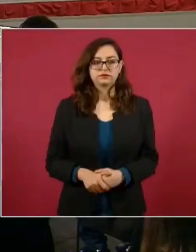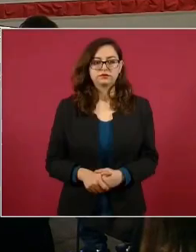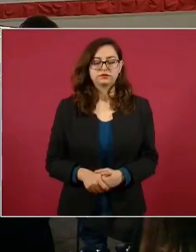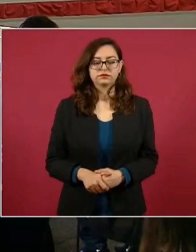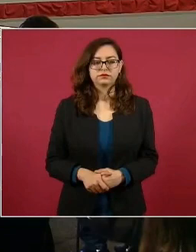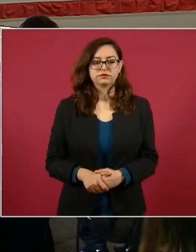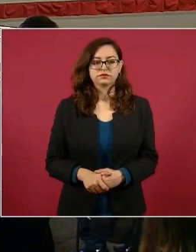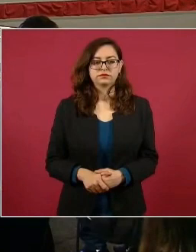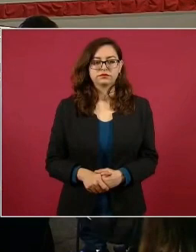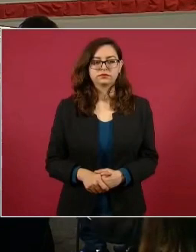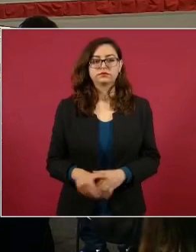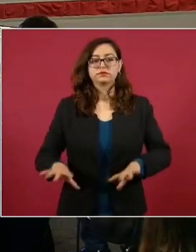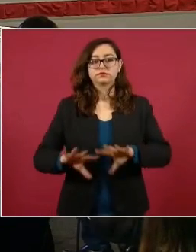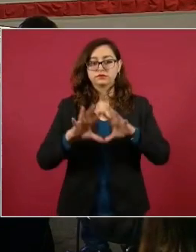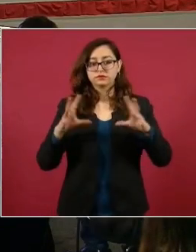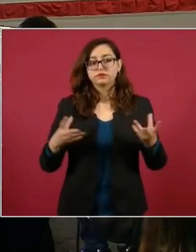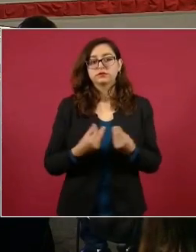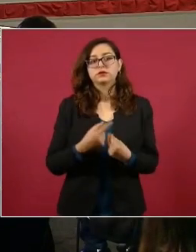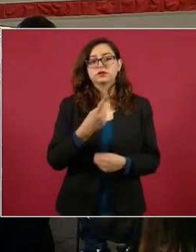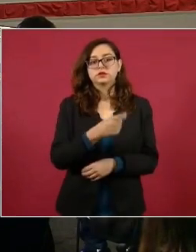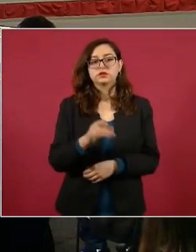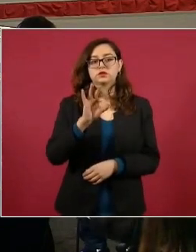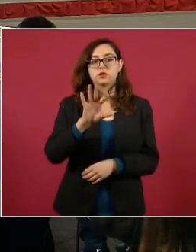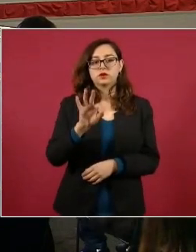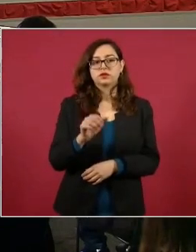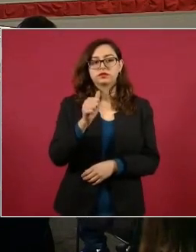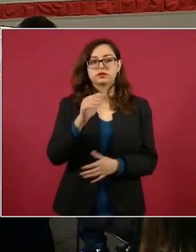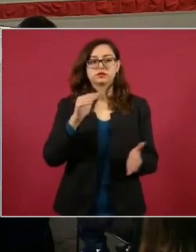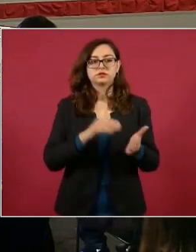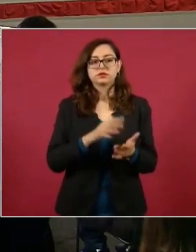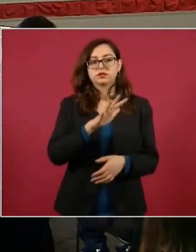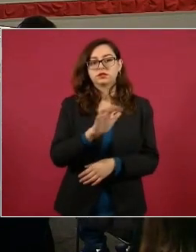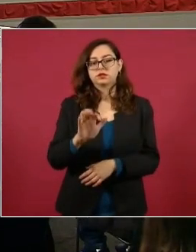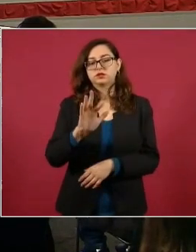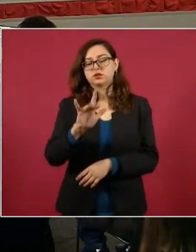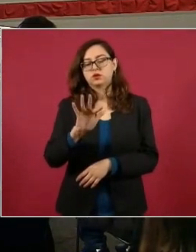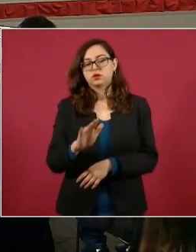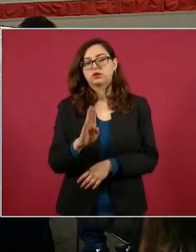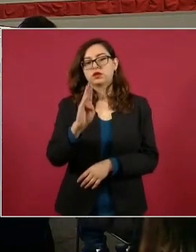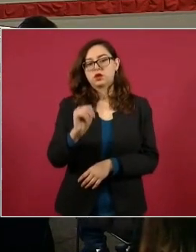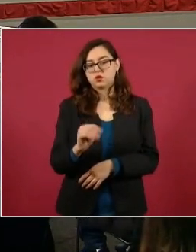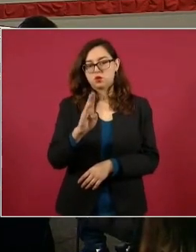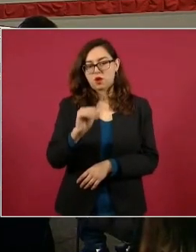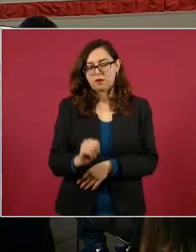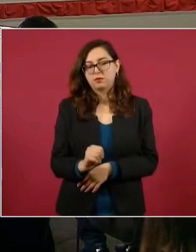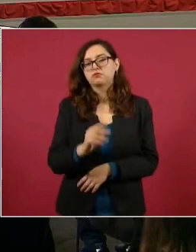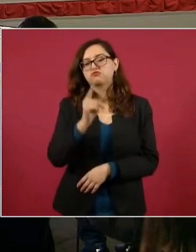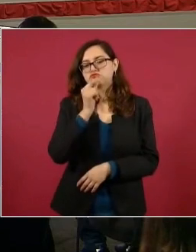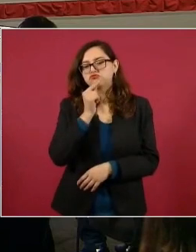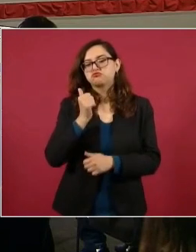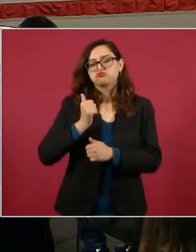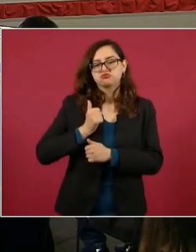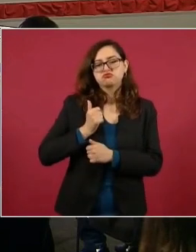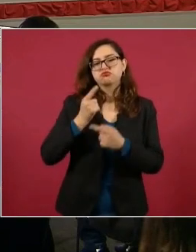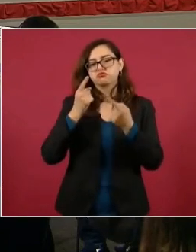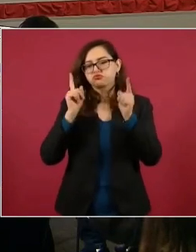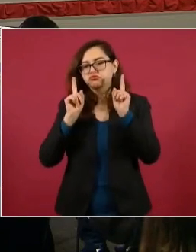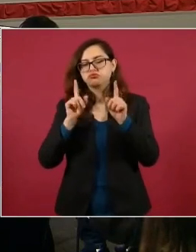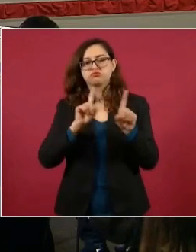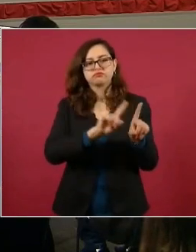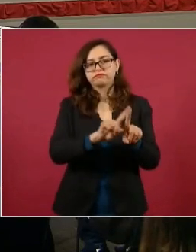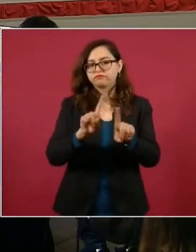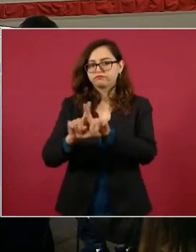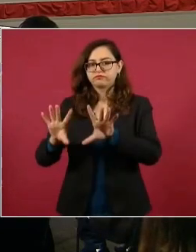este efectivo de 146 mil 559 elementos empeñados en estas actividades